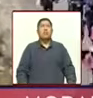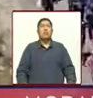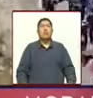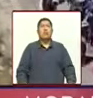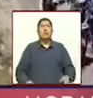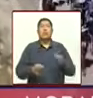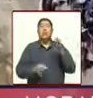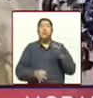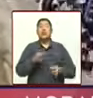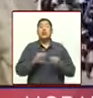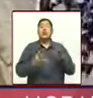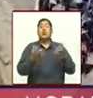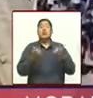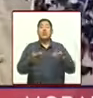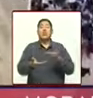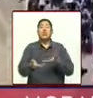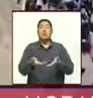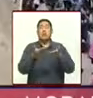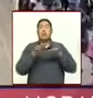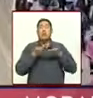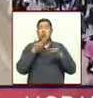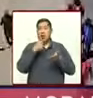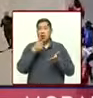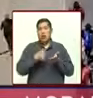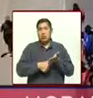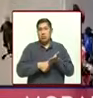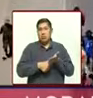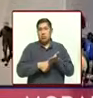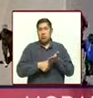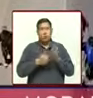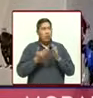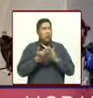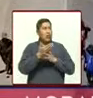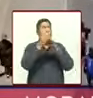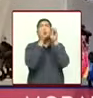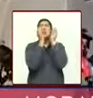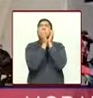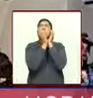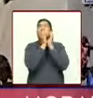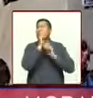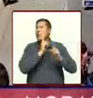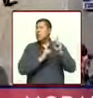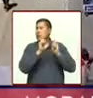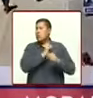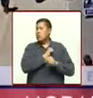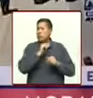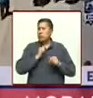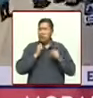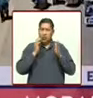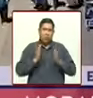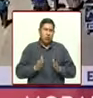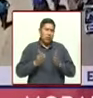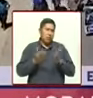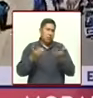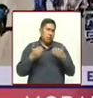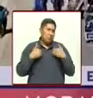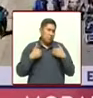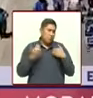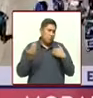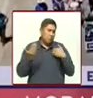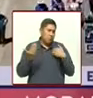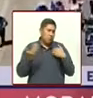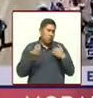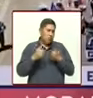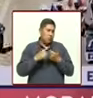Si quería hacer llegar la carta, mediante el defensor del pueblo, algún asambleísta que tenemos,